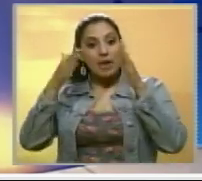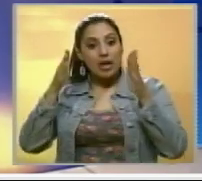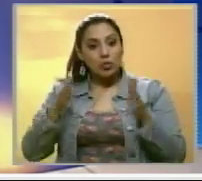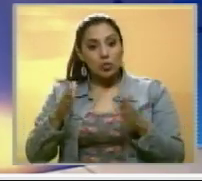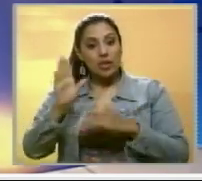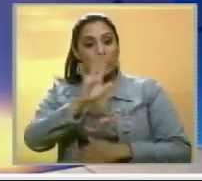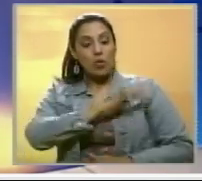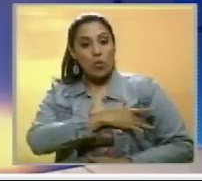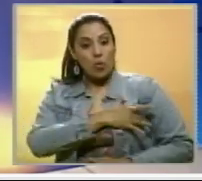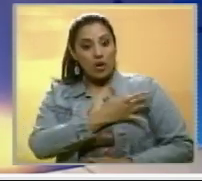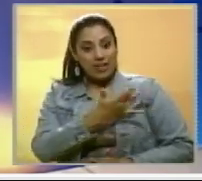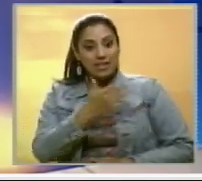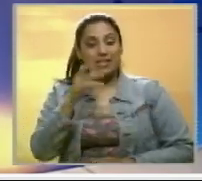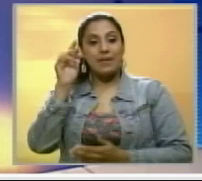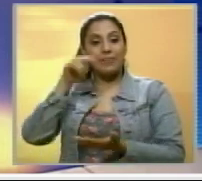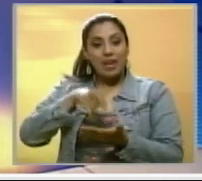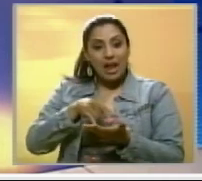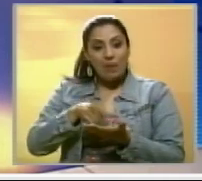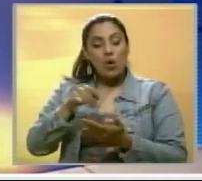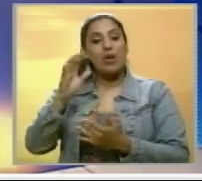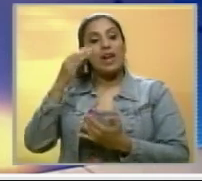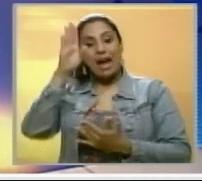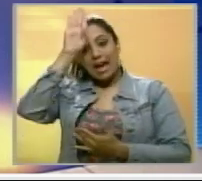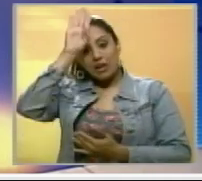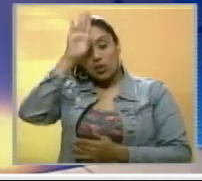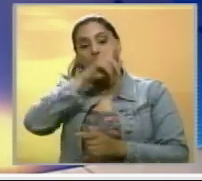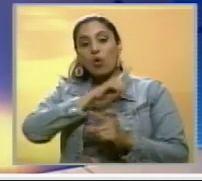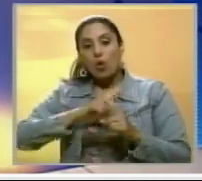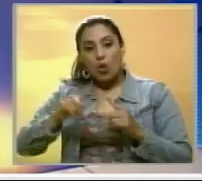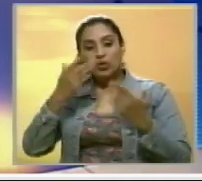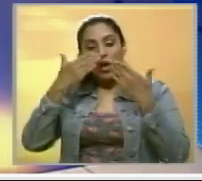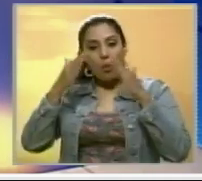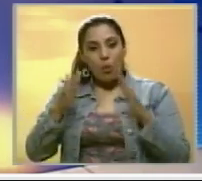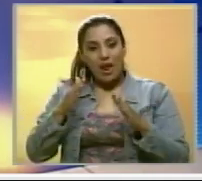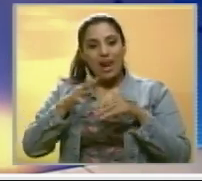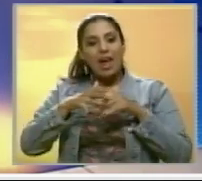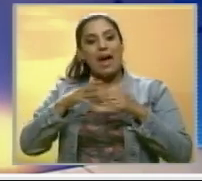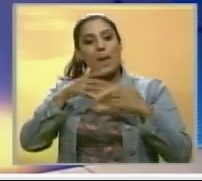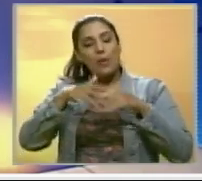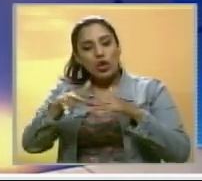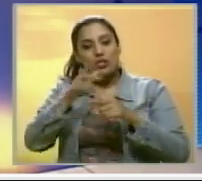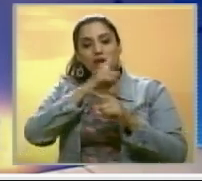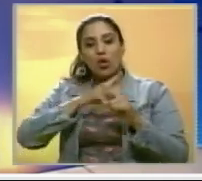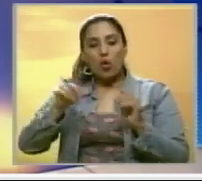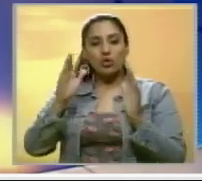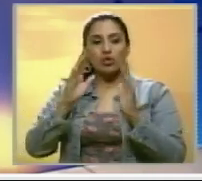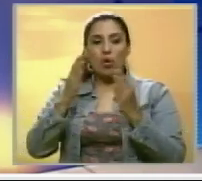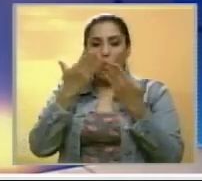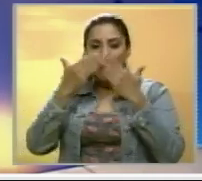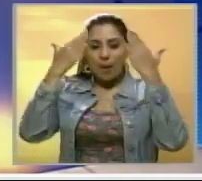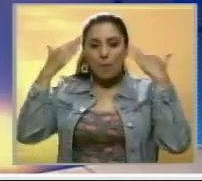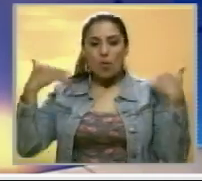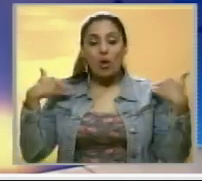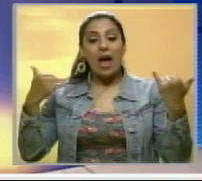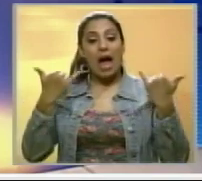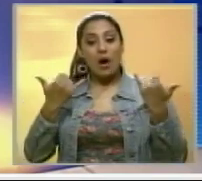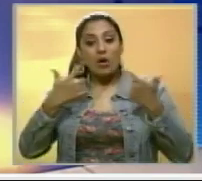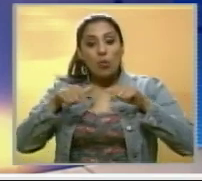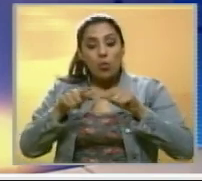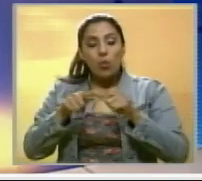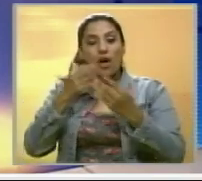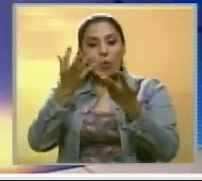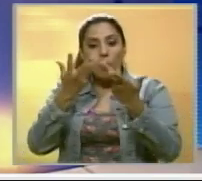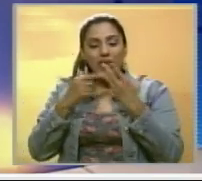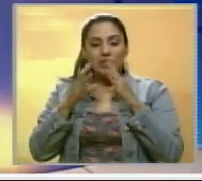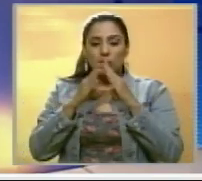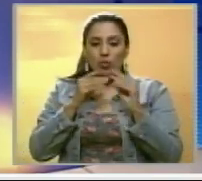de las universidades de Carabobo, Católica Andrés Bello, y los colegios Los Próceres, San José de Tarbes. Diana Vázquez se encuentra en el lugar y nos